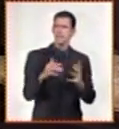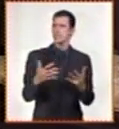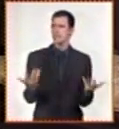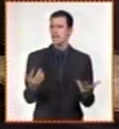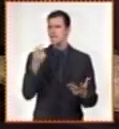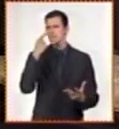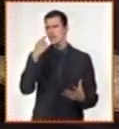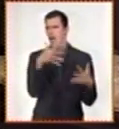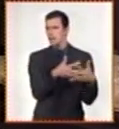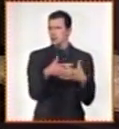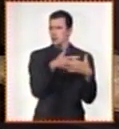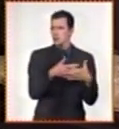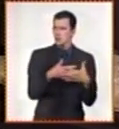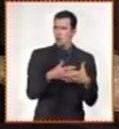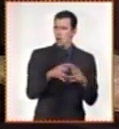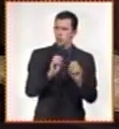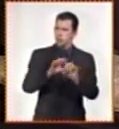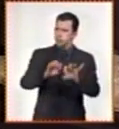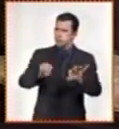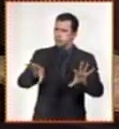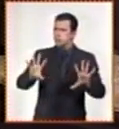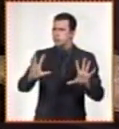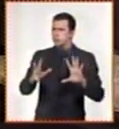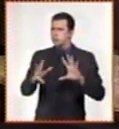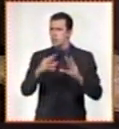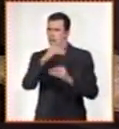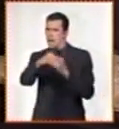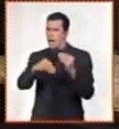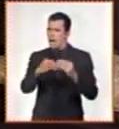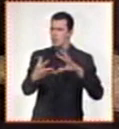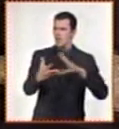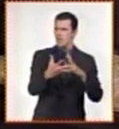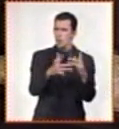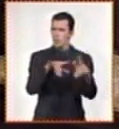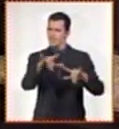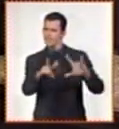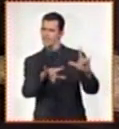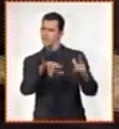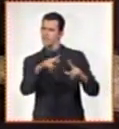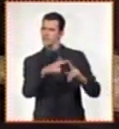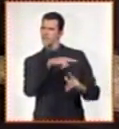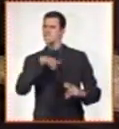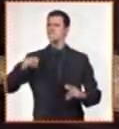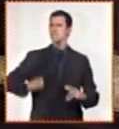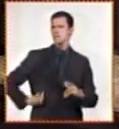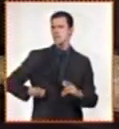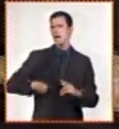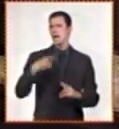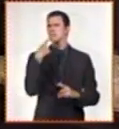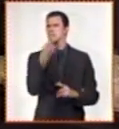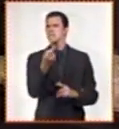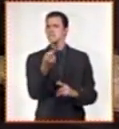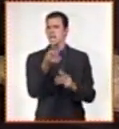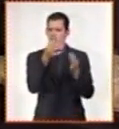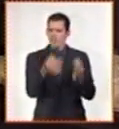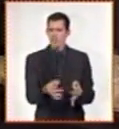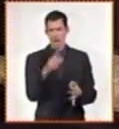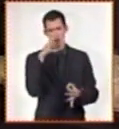China. Mucha manipulación, como sucede también con Cuba, con Rusia, también con